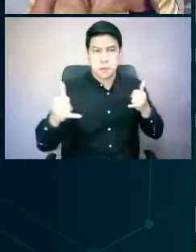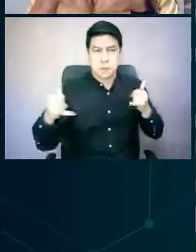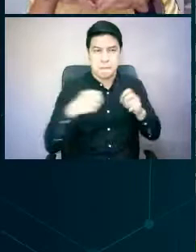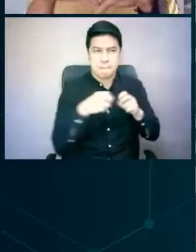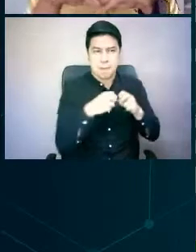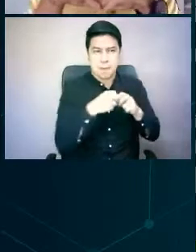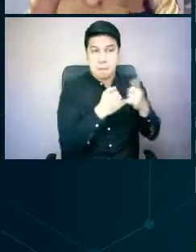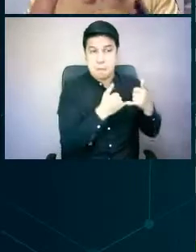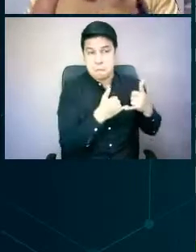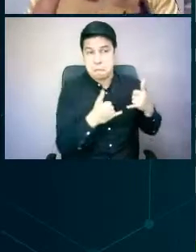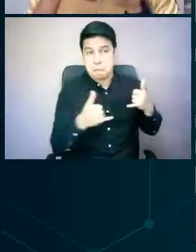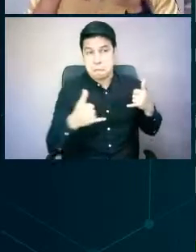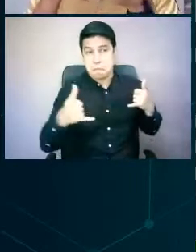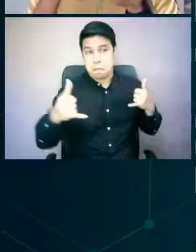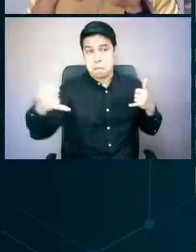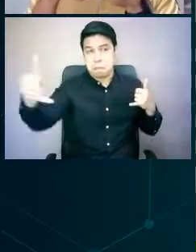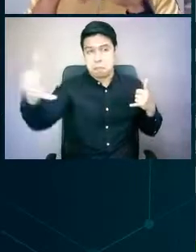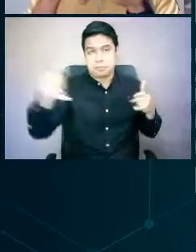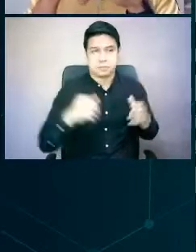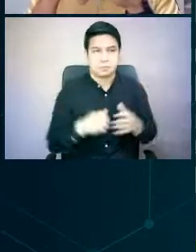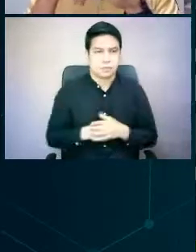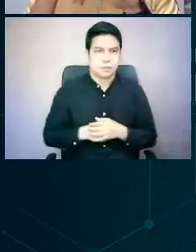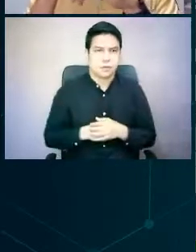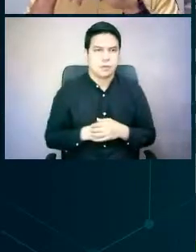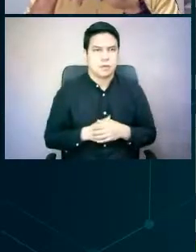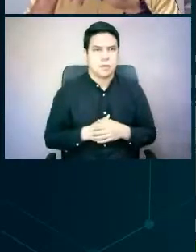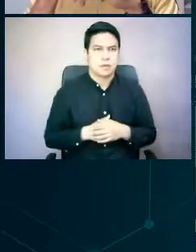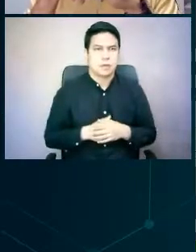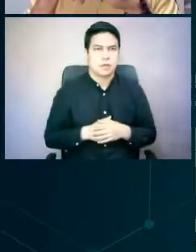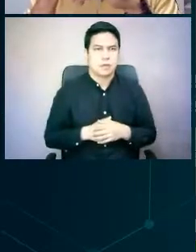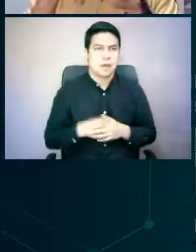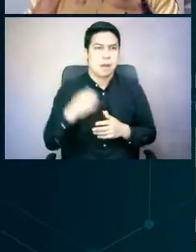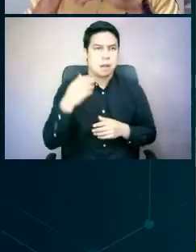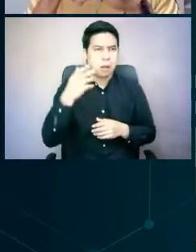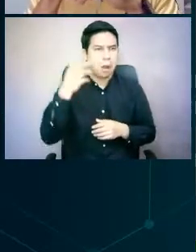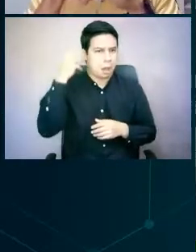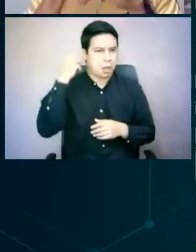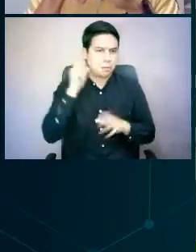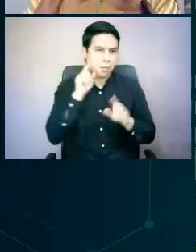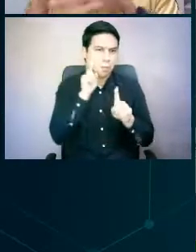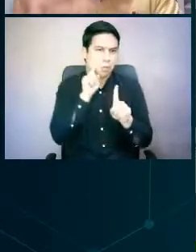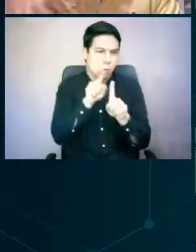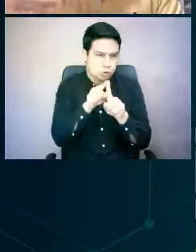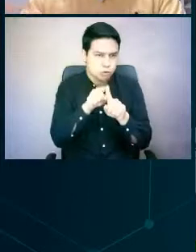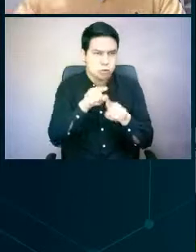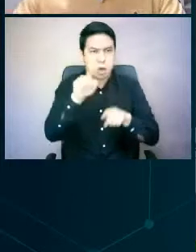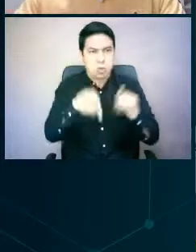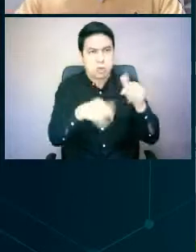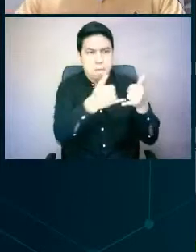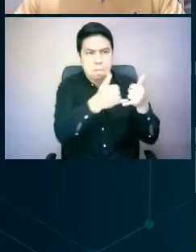Se utilizaba típicamente para proteger